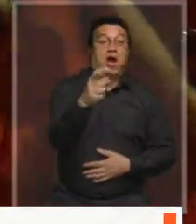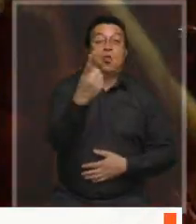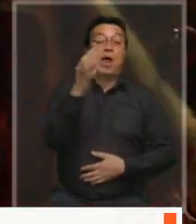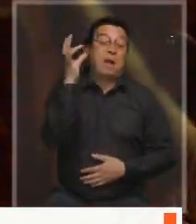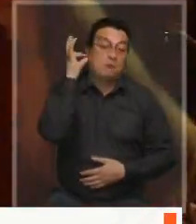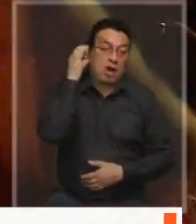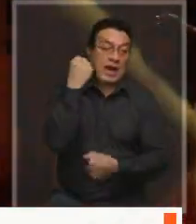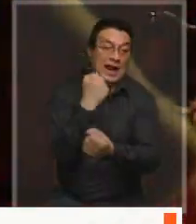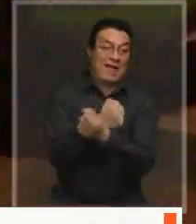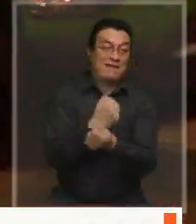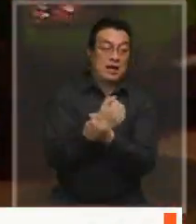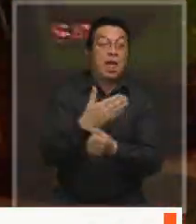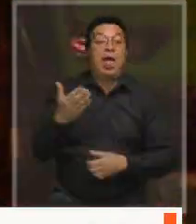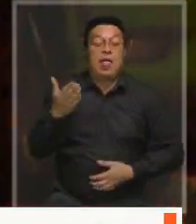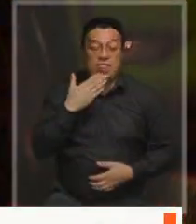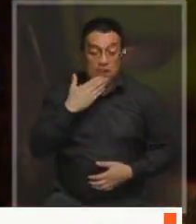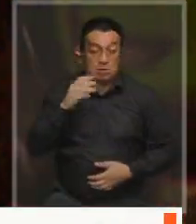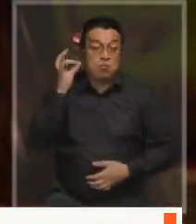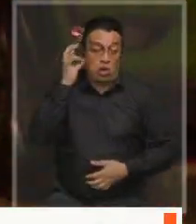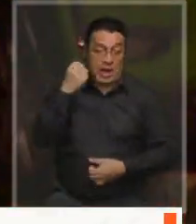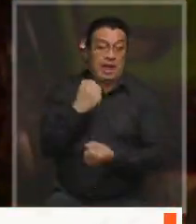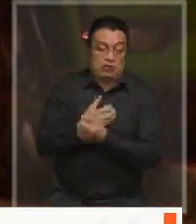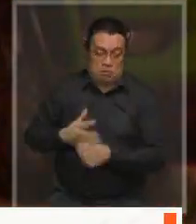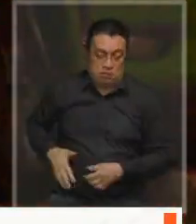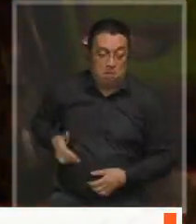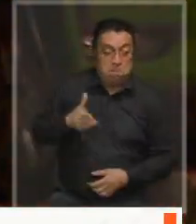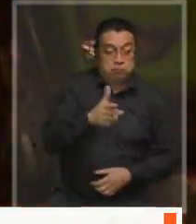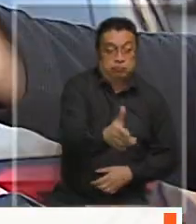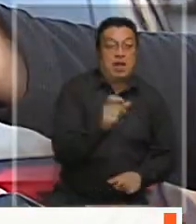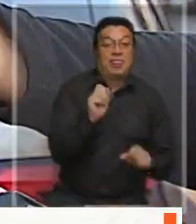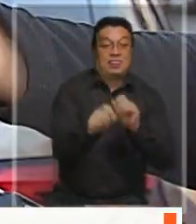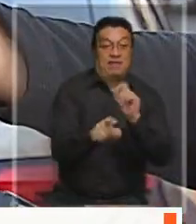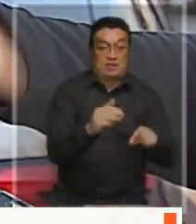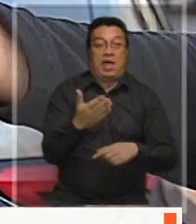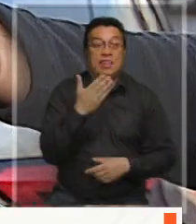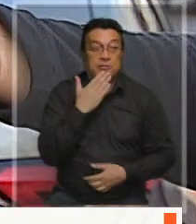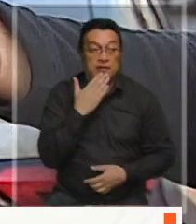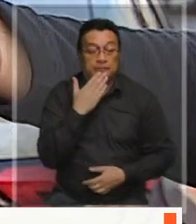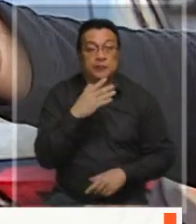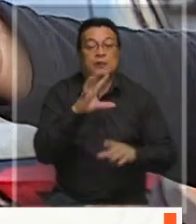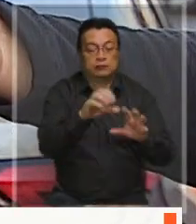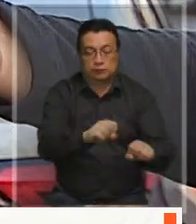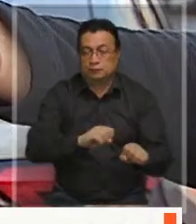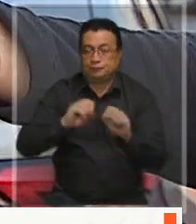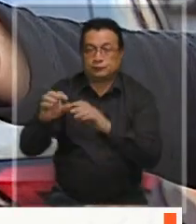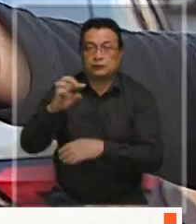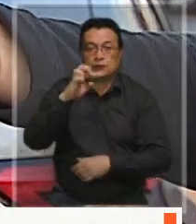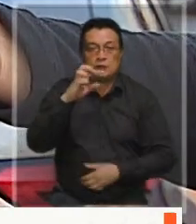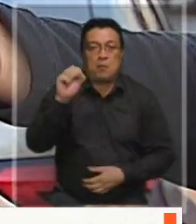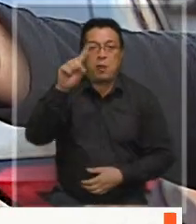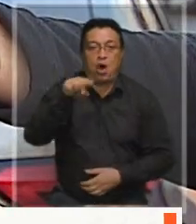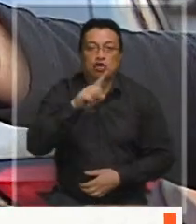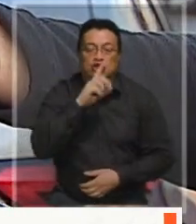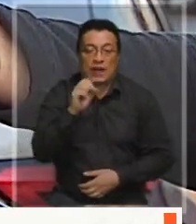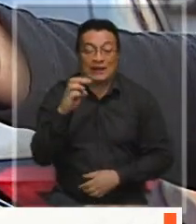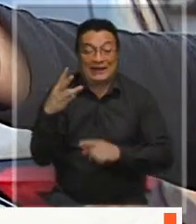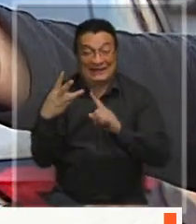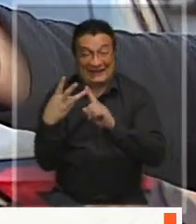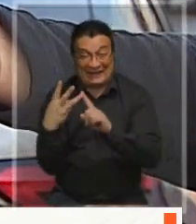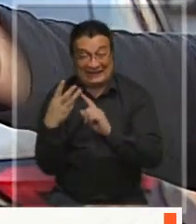carabinera, quien utilizó también su arma de servicio para defenderse. Y fue trasladado hasta la posta 3, donde en